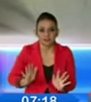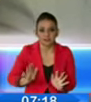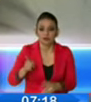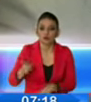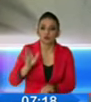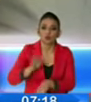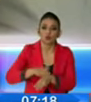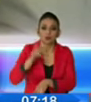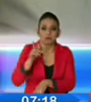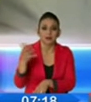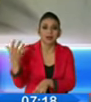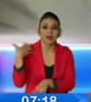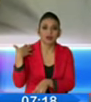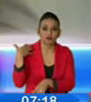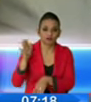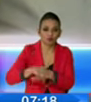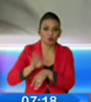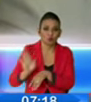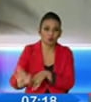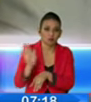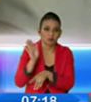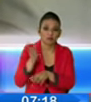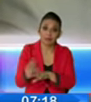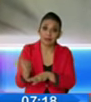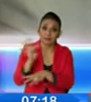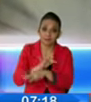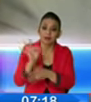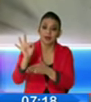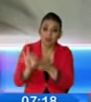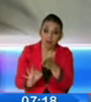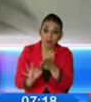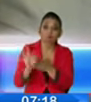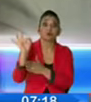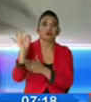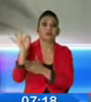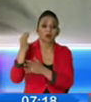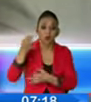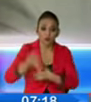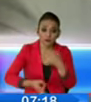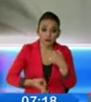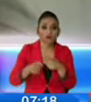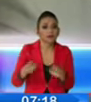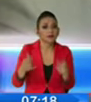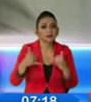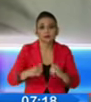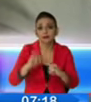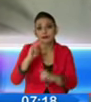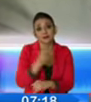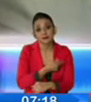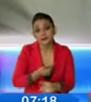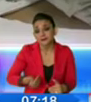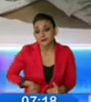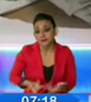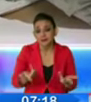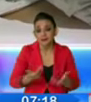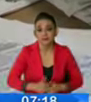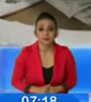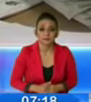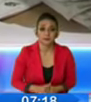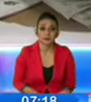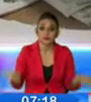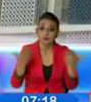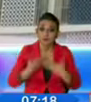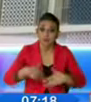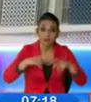Porque a pesar de que la Asamblea autorice el enjuiciamiento, él sigue siendo vicepresidente de la República. Culminada